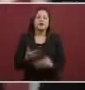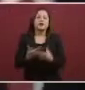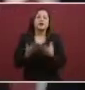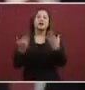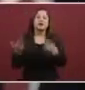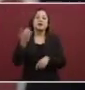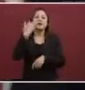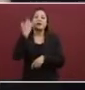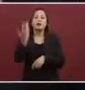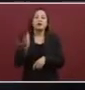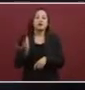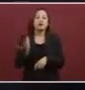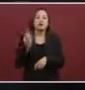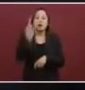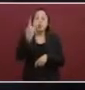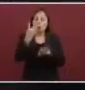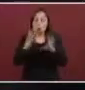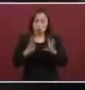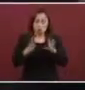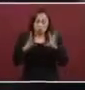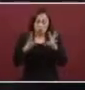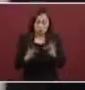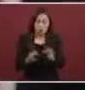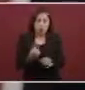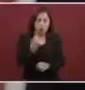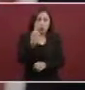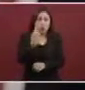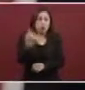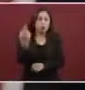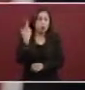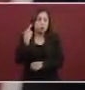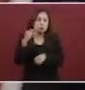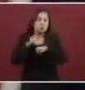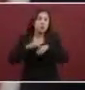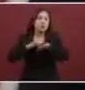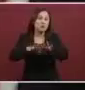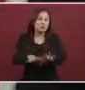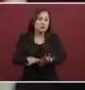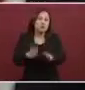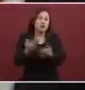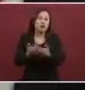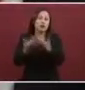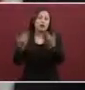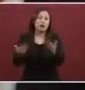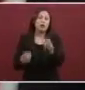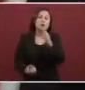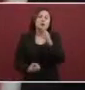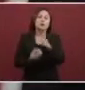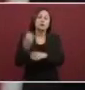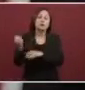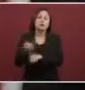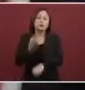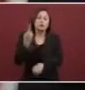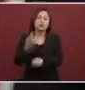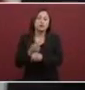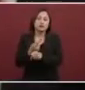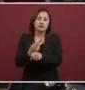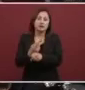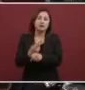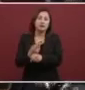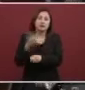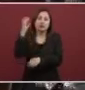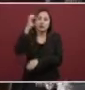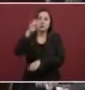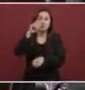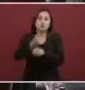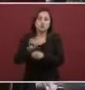de radiodifusión, puras casualidades, a cargo del actual secretario de Cultura, Alfonso Suárez del Real,